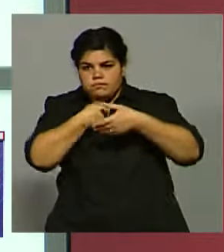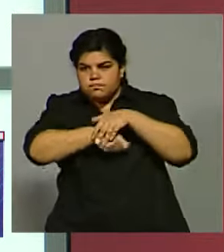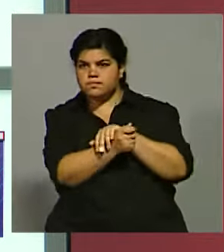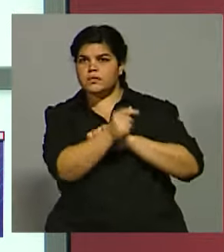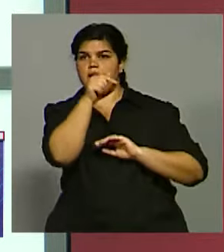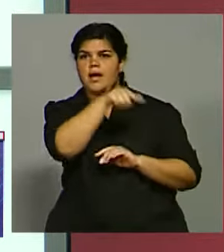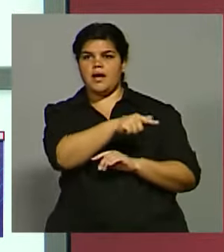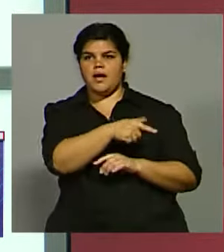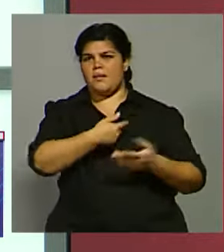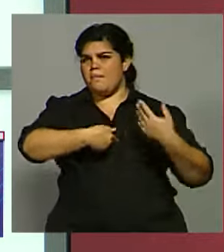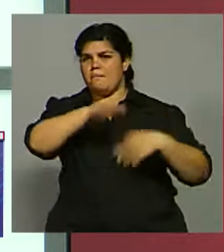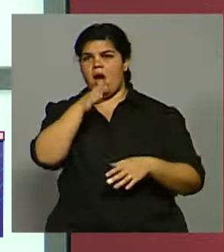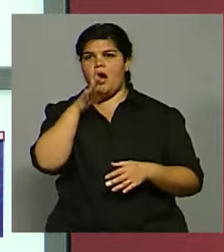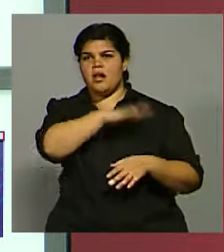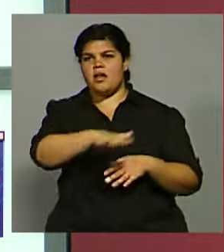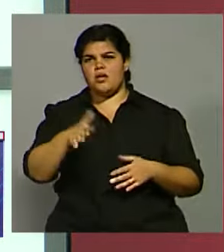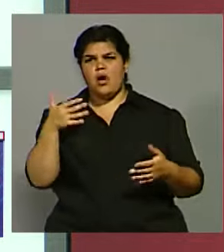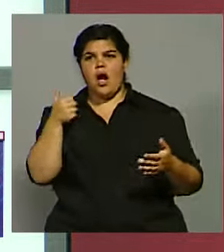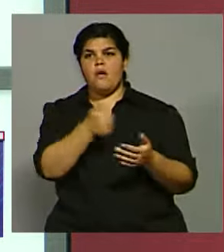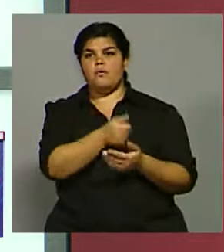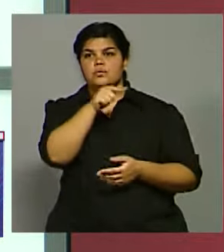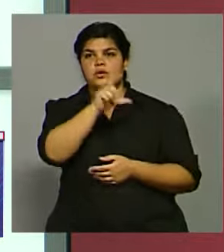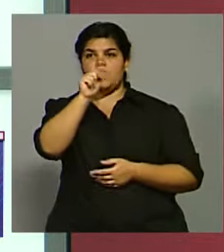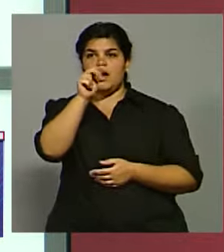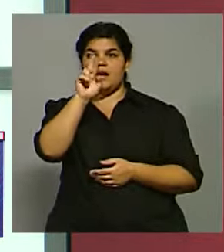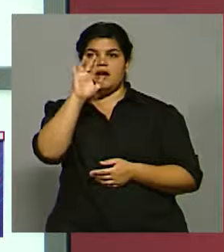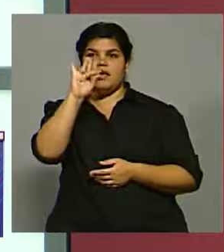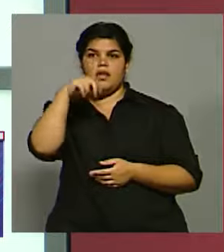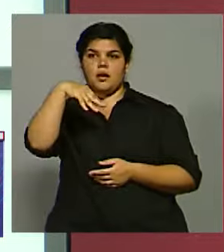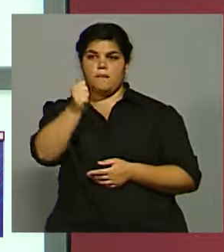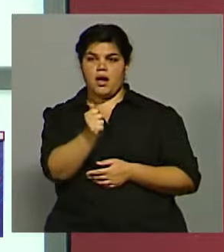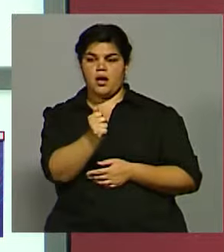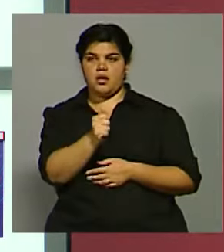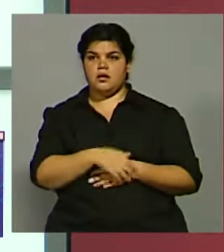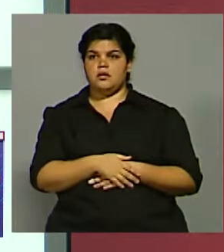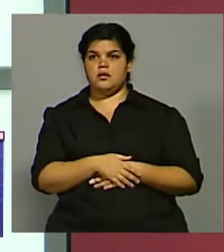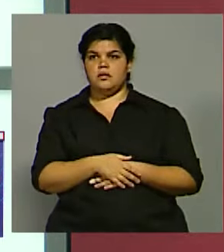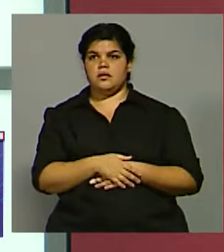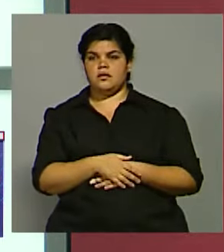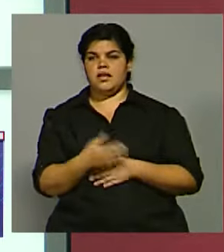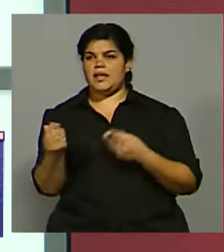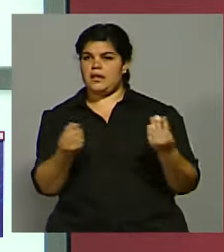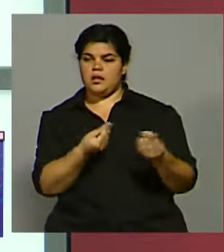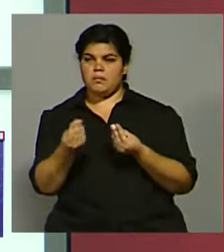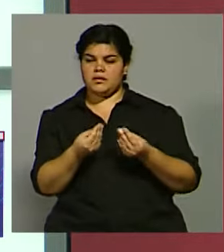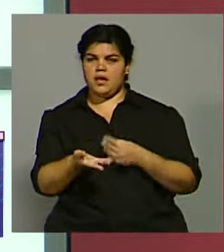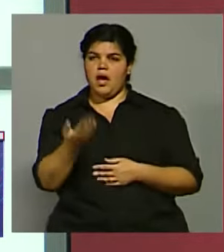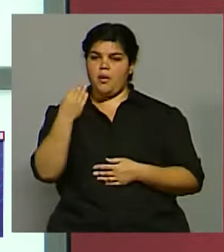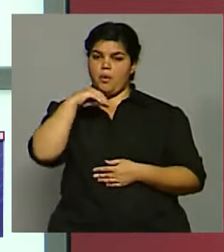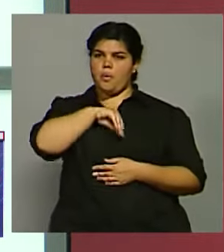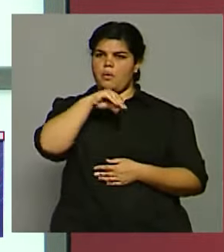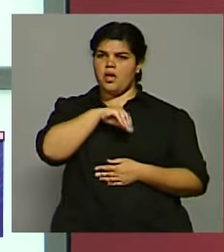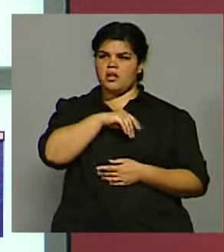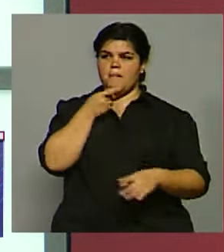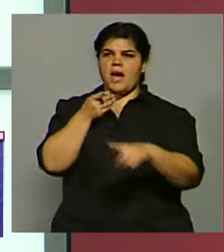pedrastas chilenos, que era el obispo Caradima, y resulta que cuando las víctimas le hacen el reclamo,